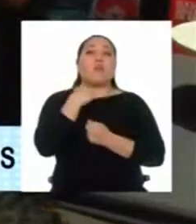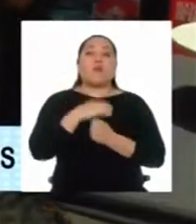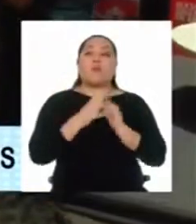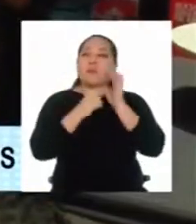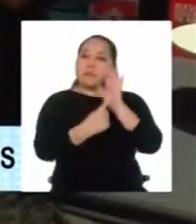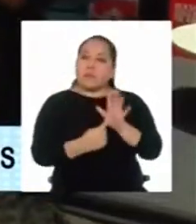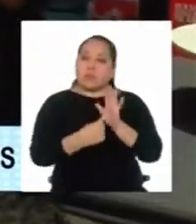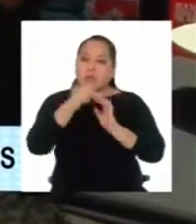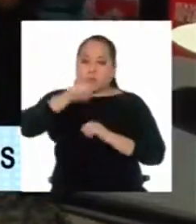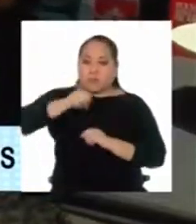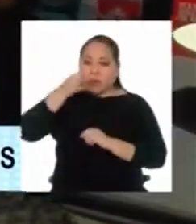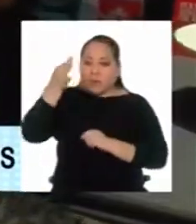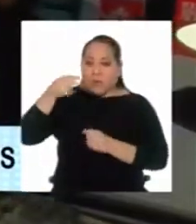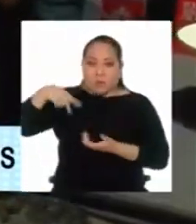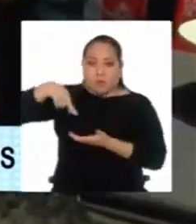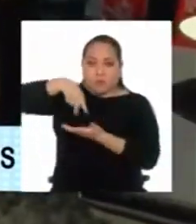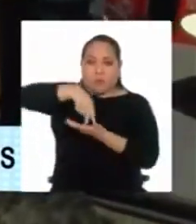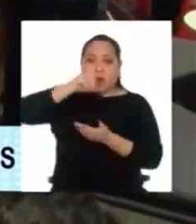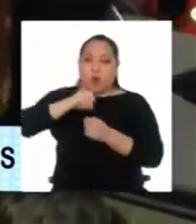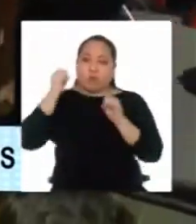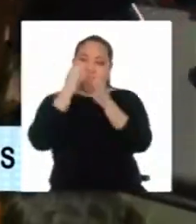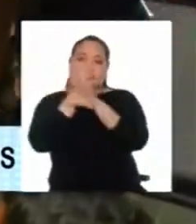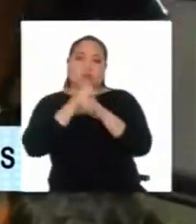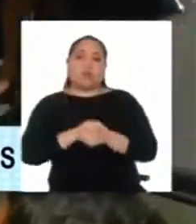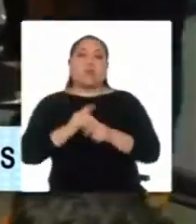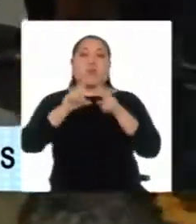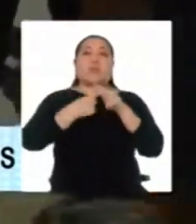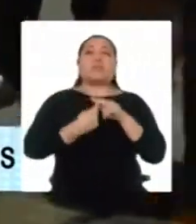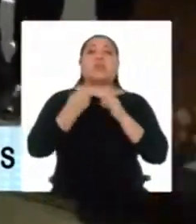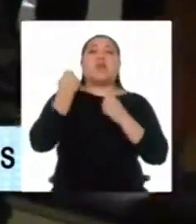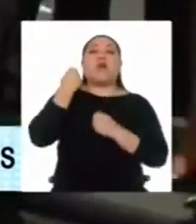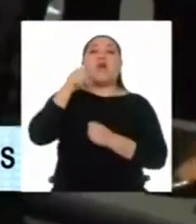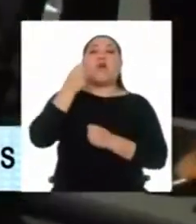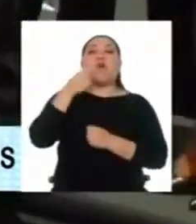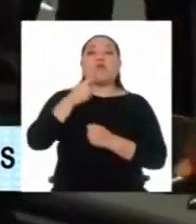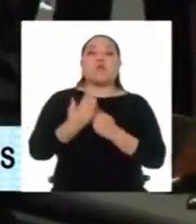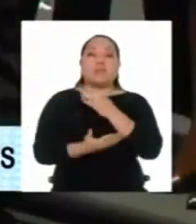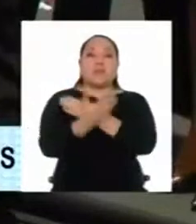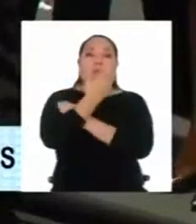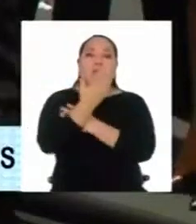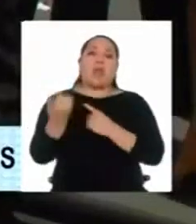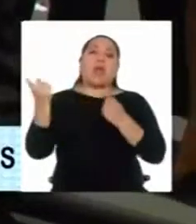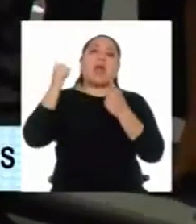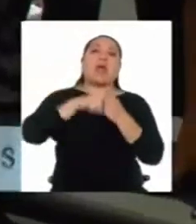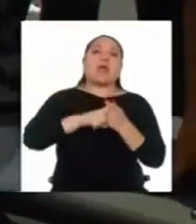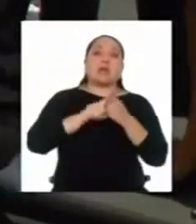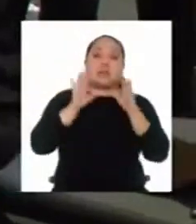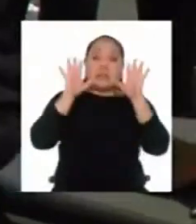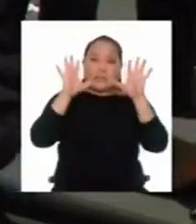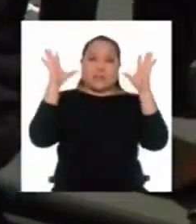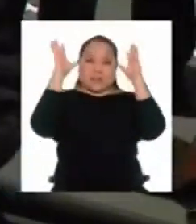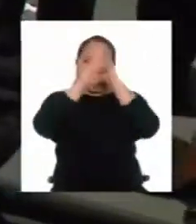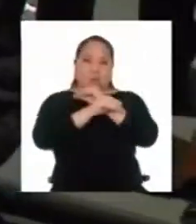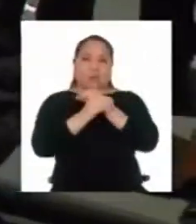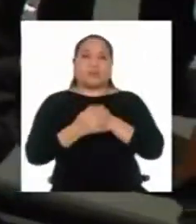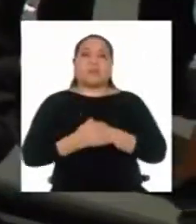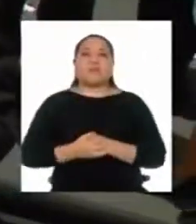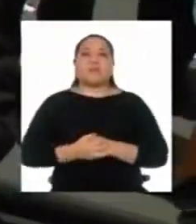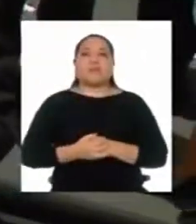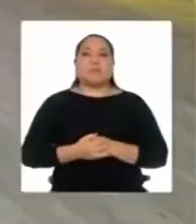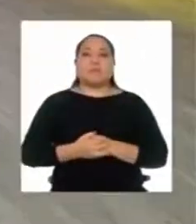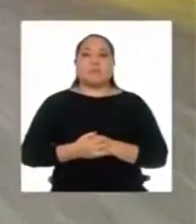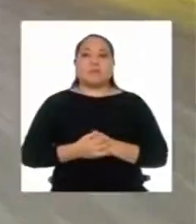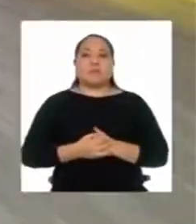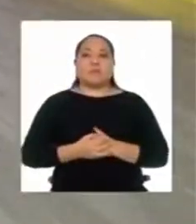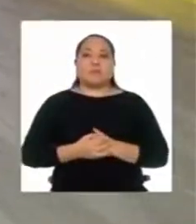y presenciales. Su inicio está programado para las 11 de la mañana y se extenderá hasta las 10 de la noche.